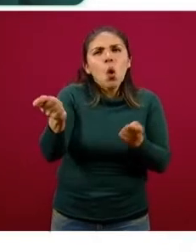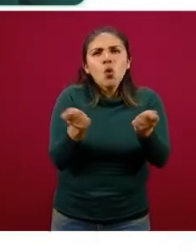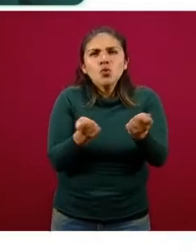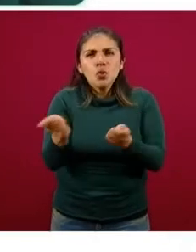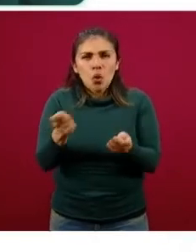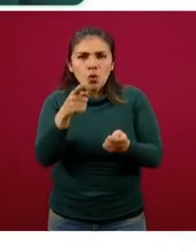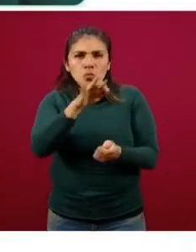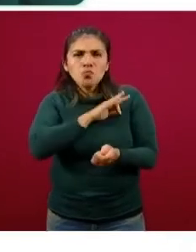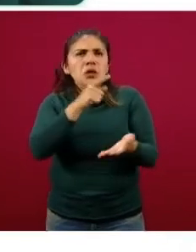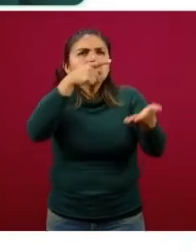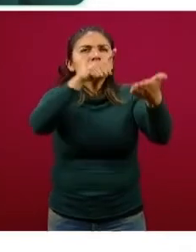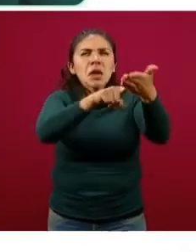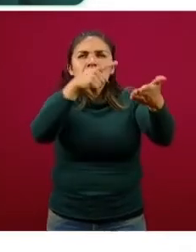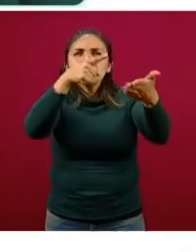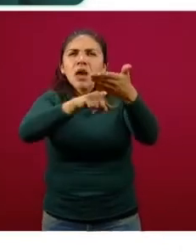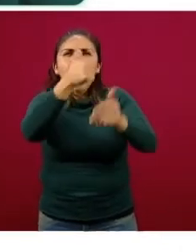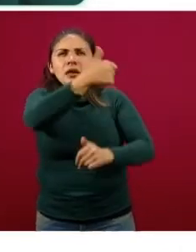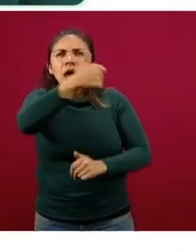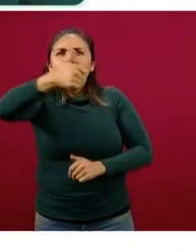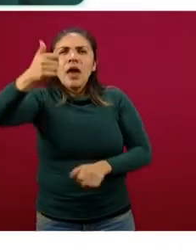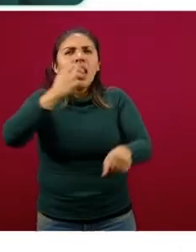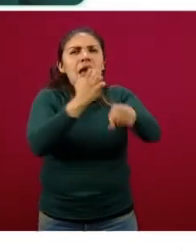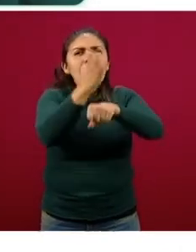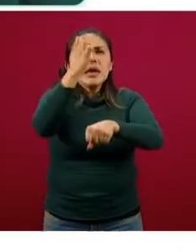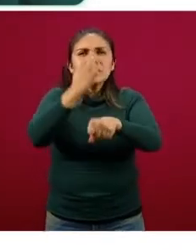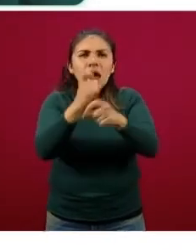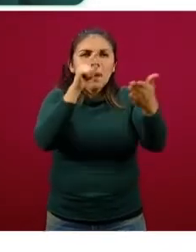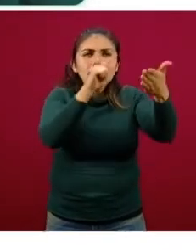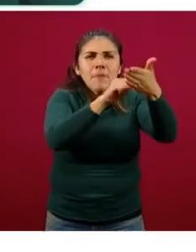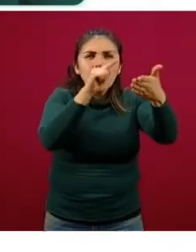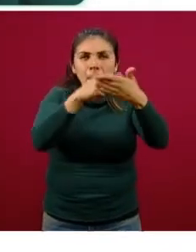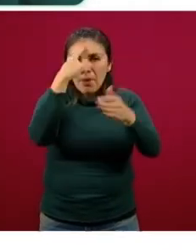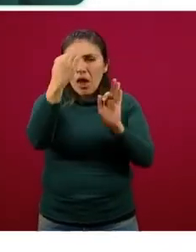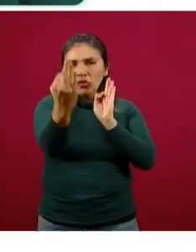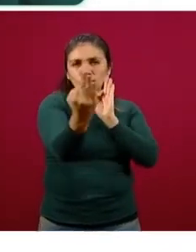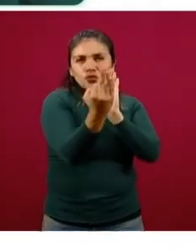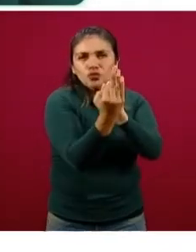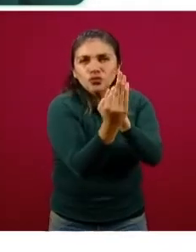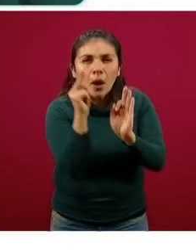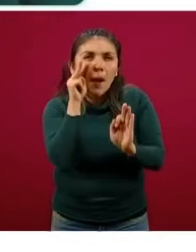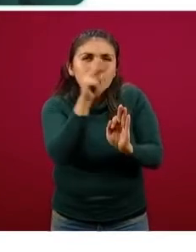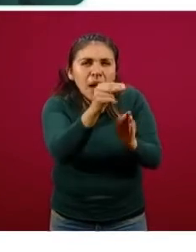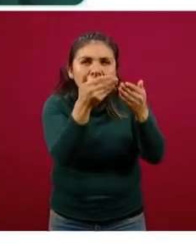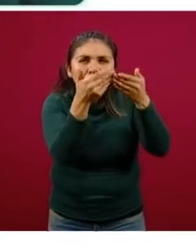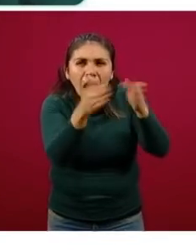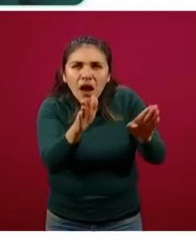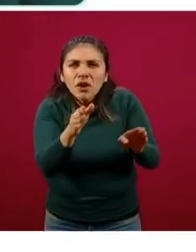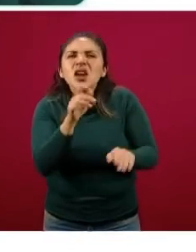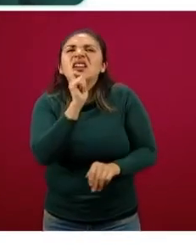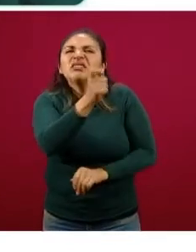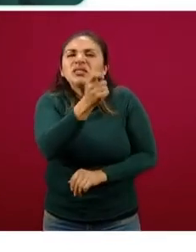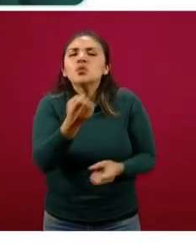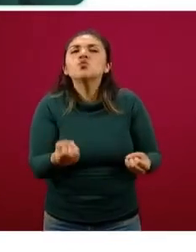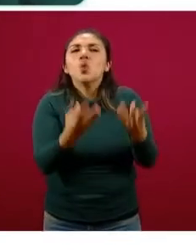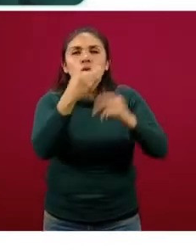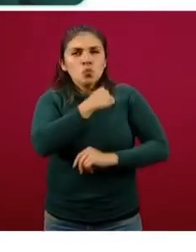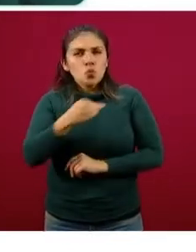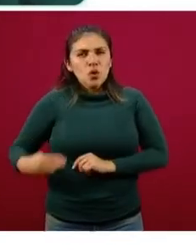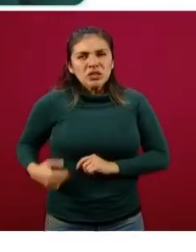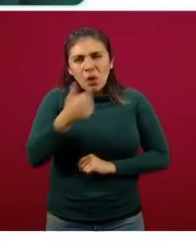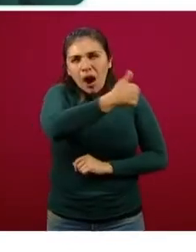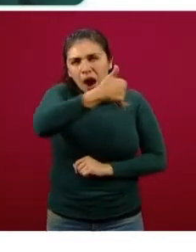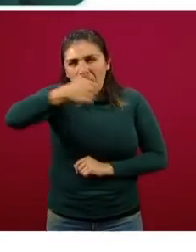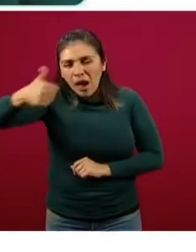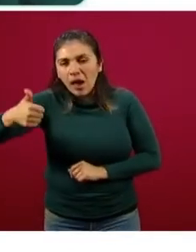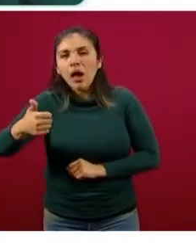uno puede dar clic en cada uno de los estados para que haga un acercamiento y se abra los datos municipales. Además tiene